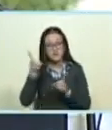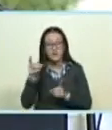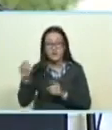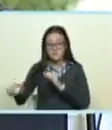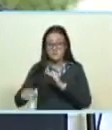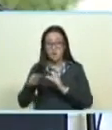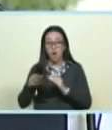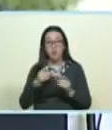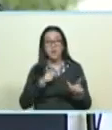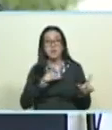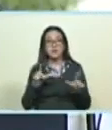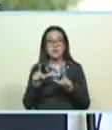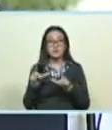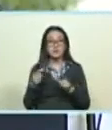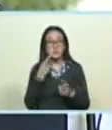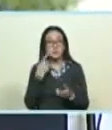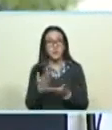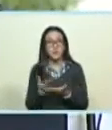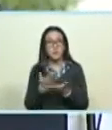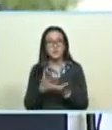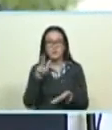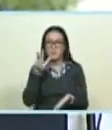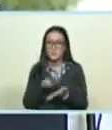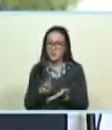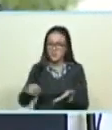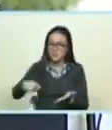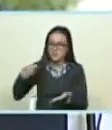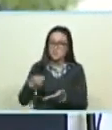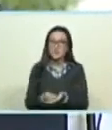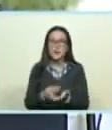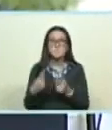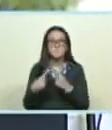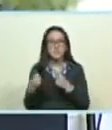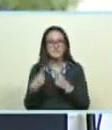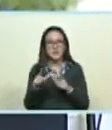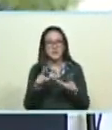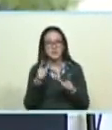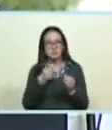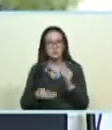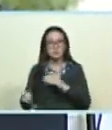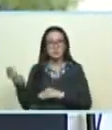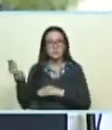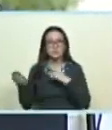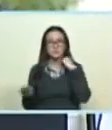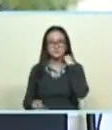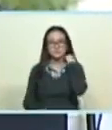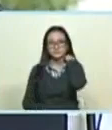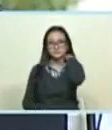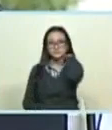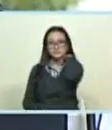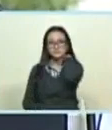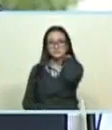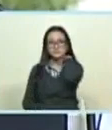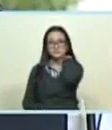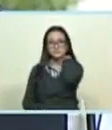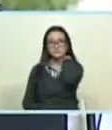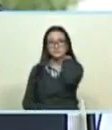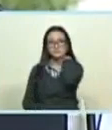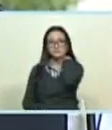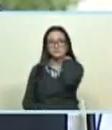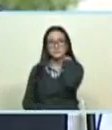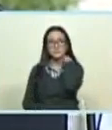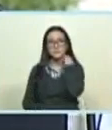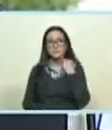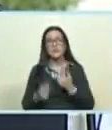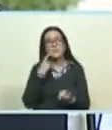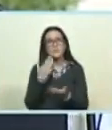la propuesta para aprobar los recursos, aquí está el pasaje estudiantil, por favor, Elías. Aquí me ha llegado la propuesta